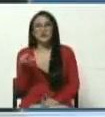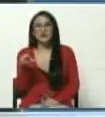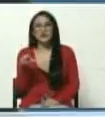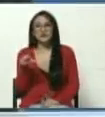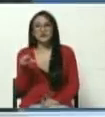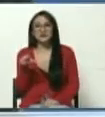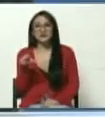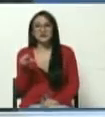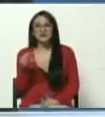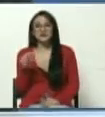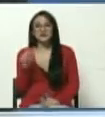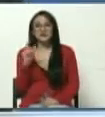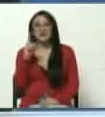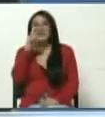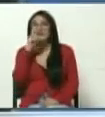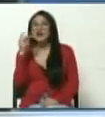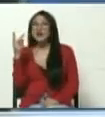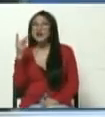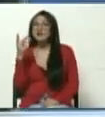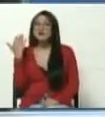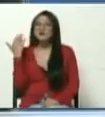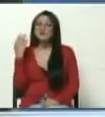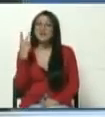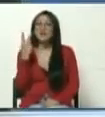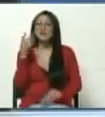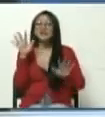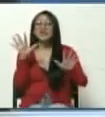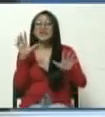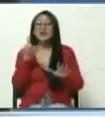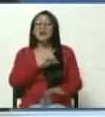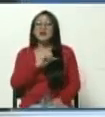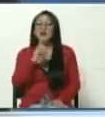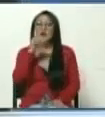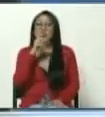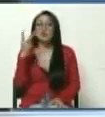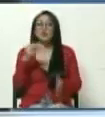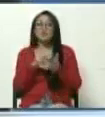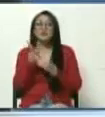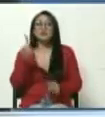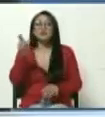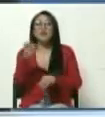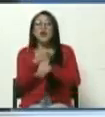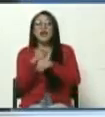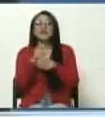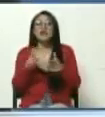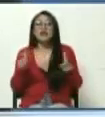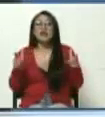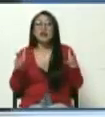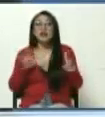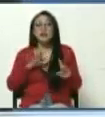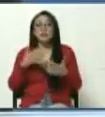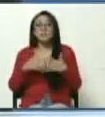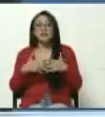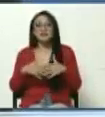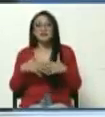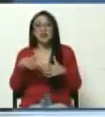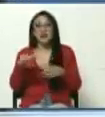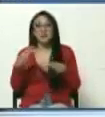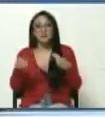ejercía desde el año 2021, desde el 10 de enero del 2021, el cargo de gerente general de Monómeros.